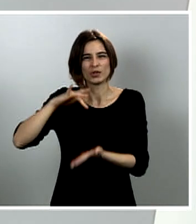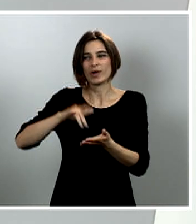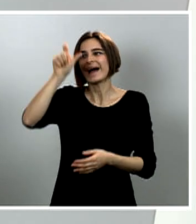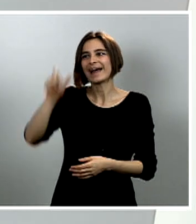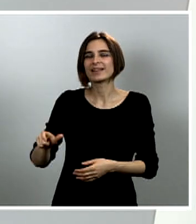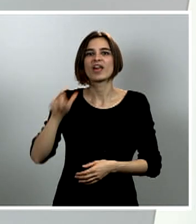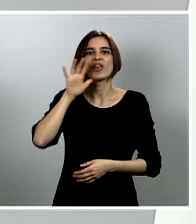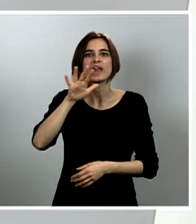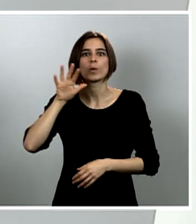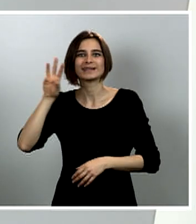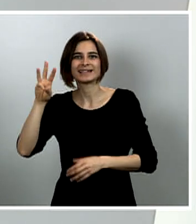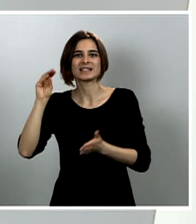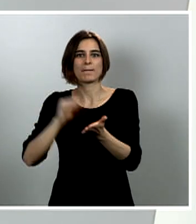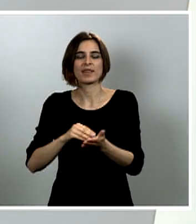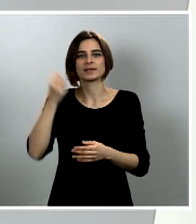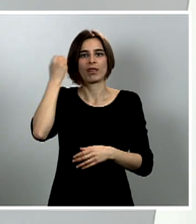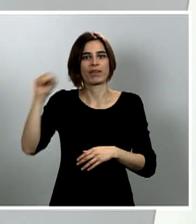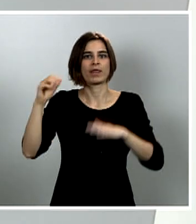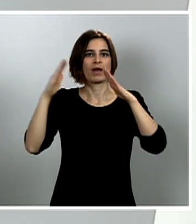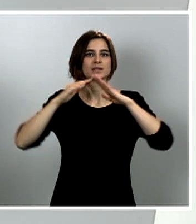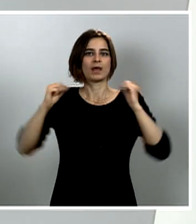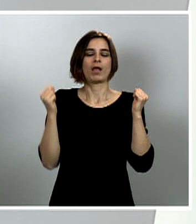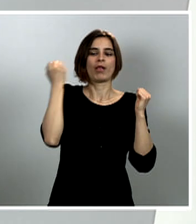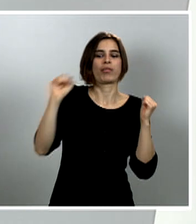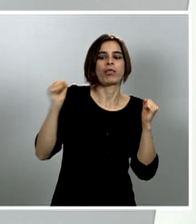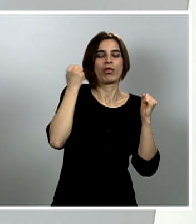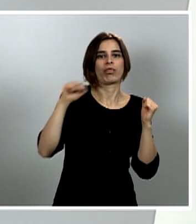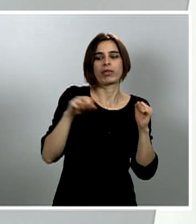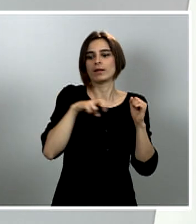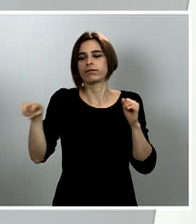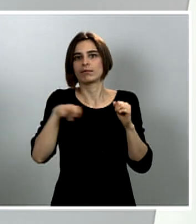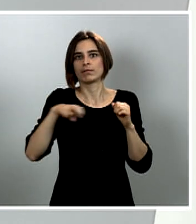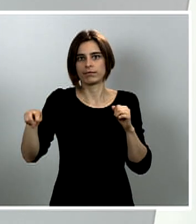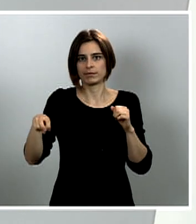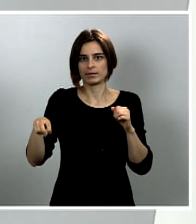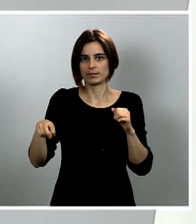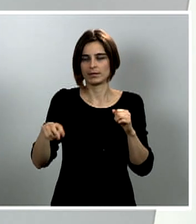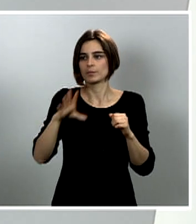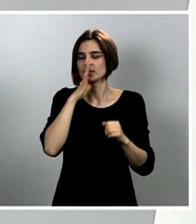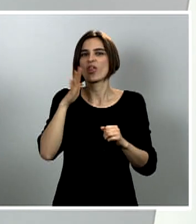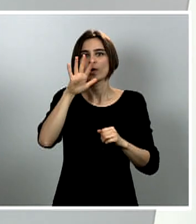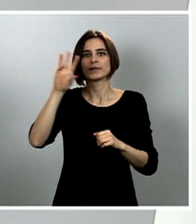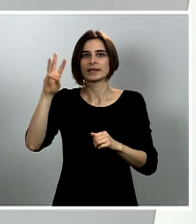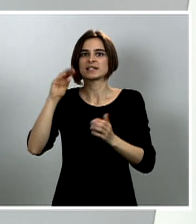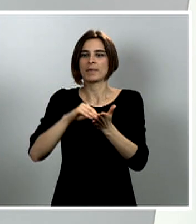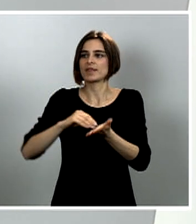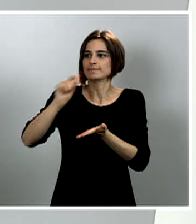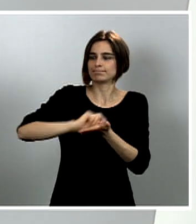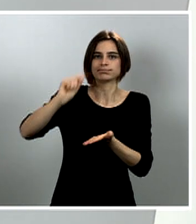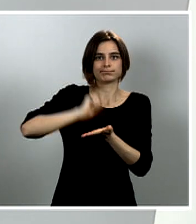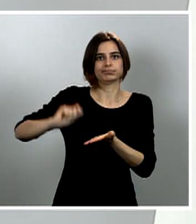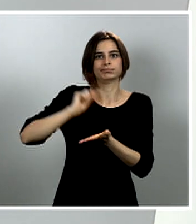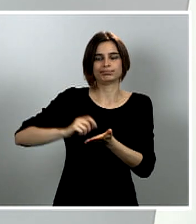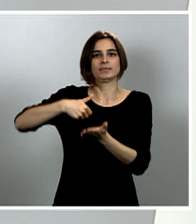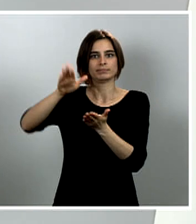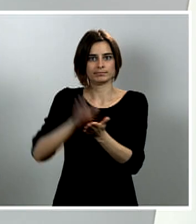53 actas. Quiere decirse que eso no es un termómetro que nos pueda medir los incumplimientos. Lo único que nosotros decimos